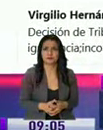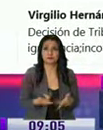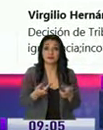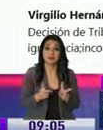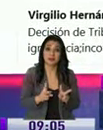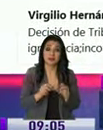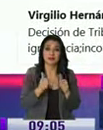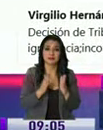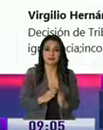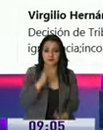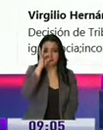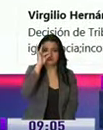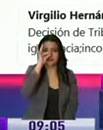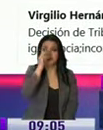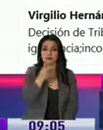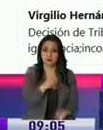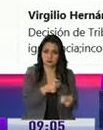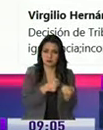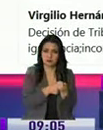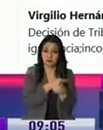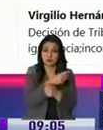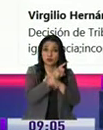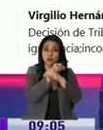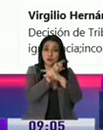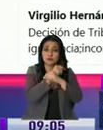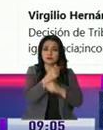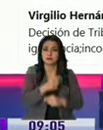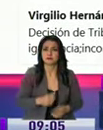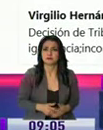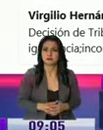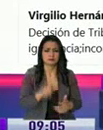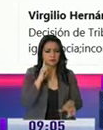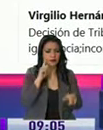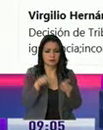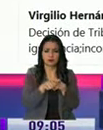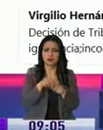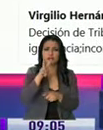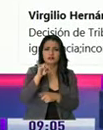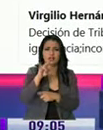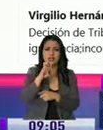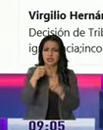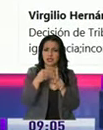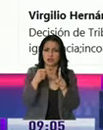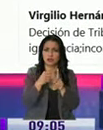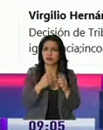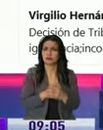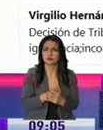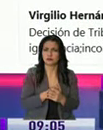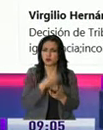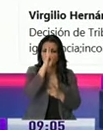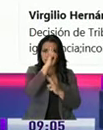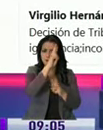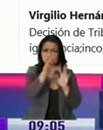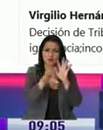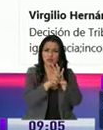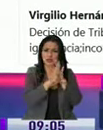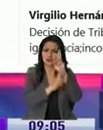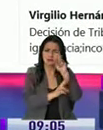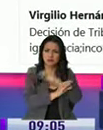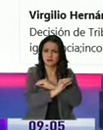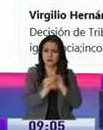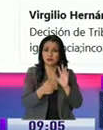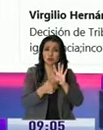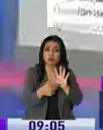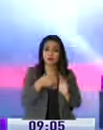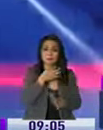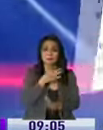Guiñaga respaldaba este pronunciamiento. En su red social ponía: coincido con Virgilio Hernández, es arbitrario e ilegal, demostración